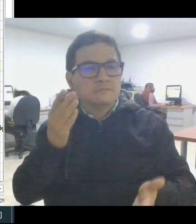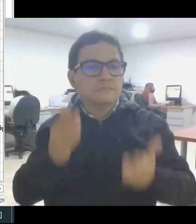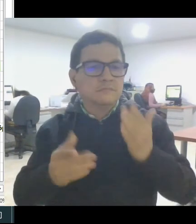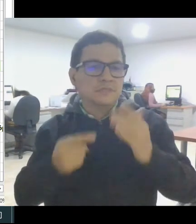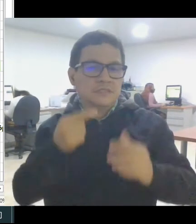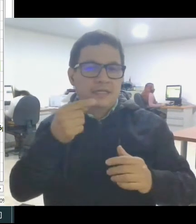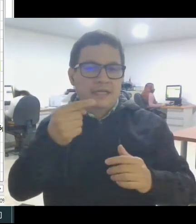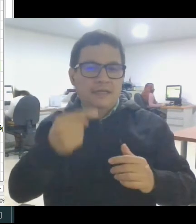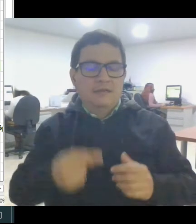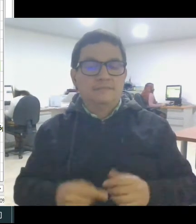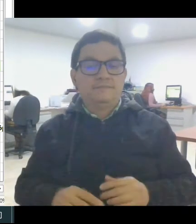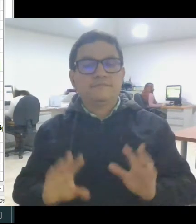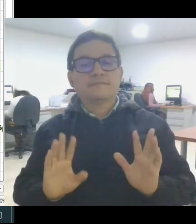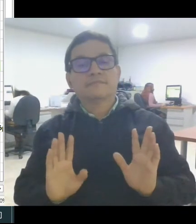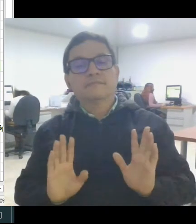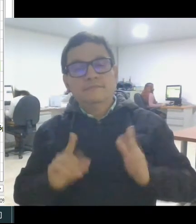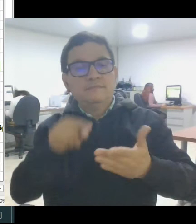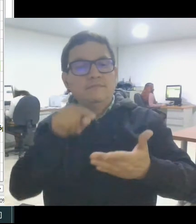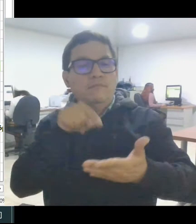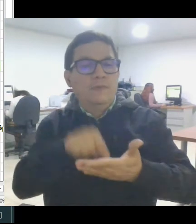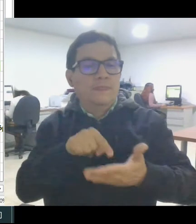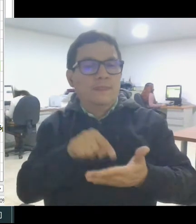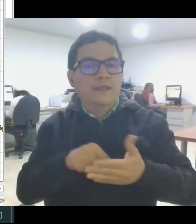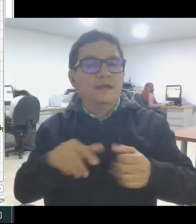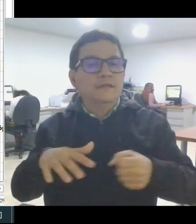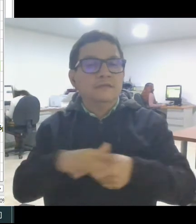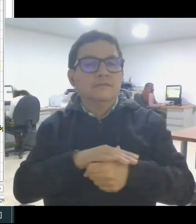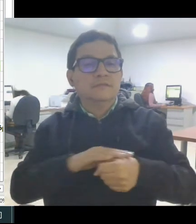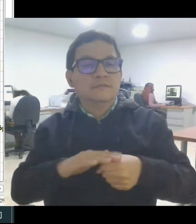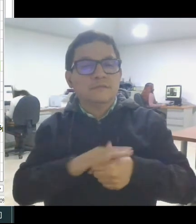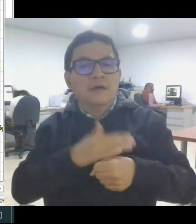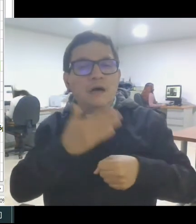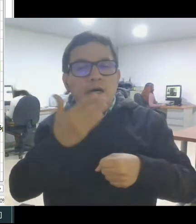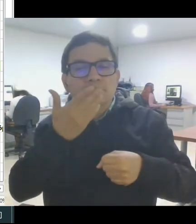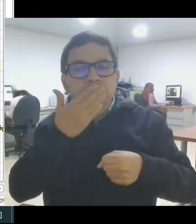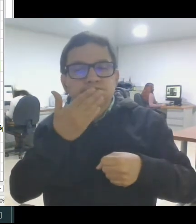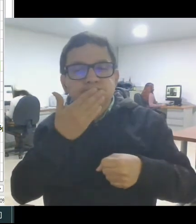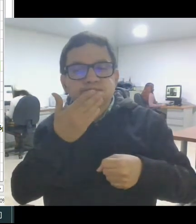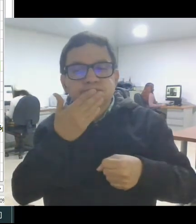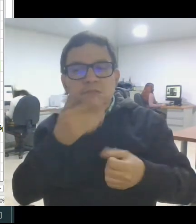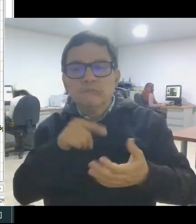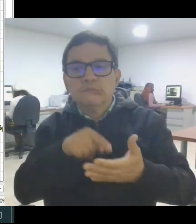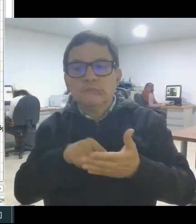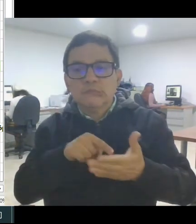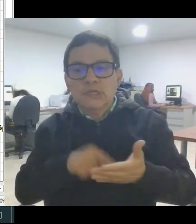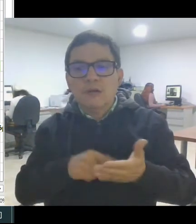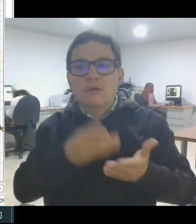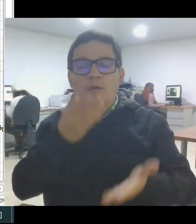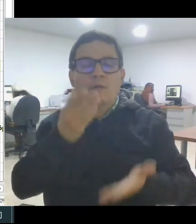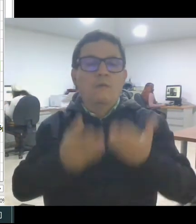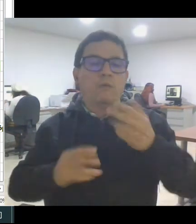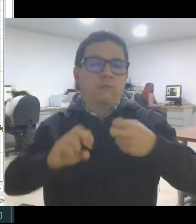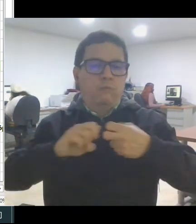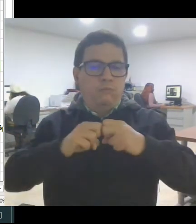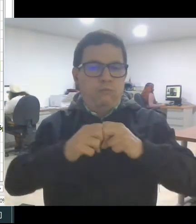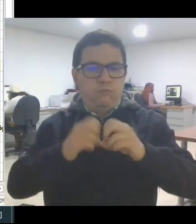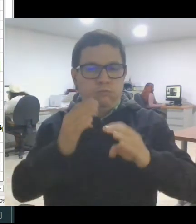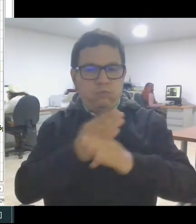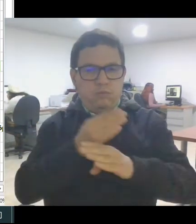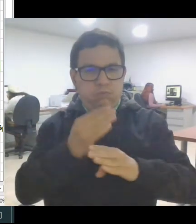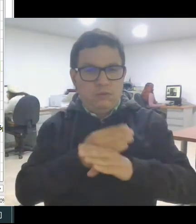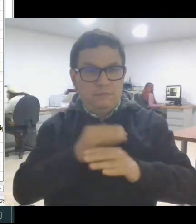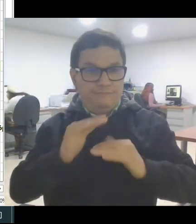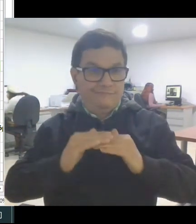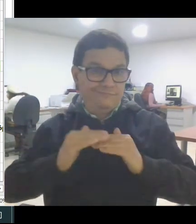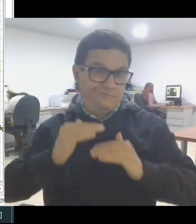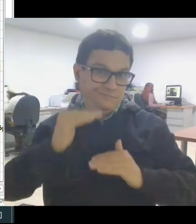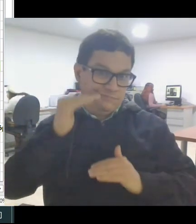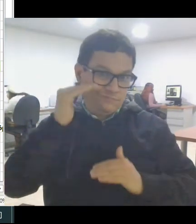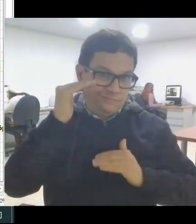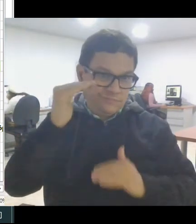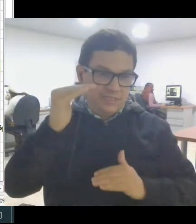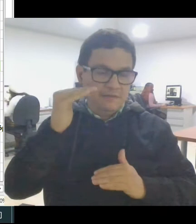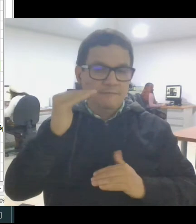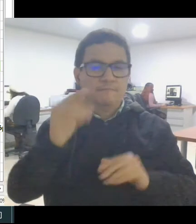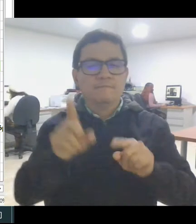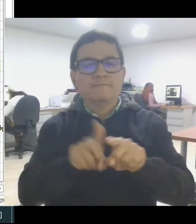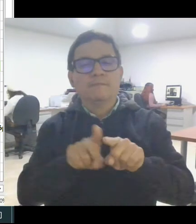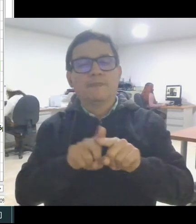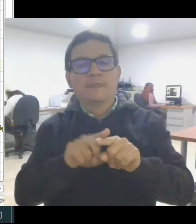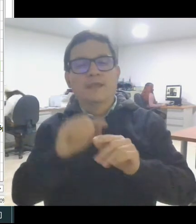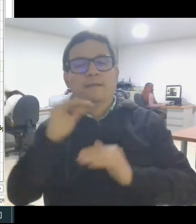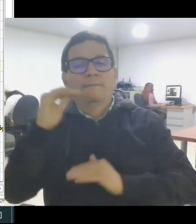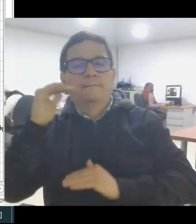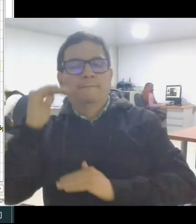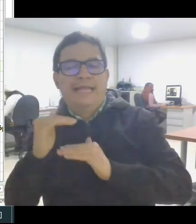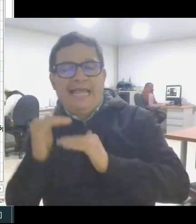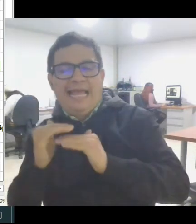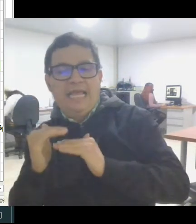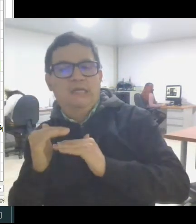Listo, ahora en el caso de la condición de factibilidad, tanto en problemas de maximización como minimización,